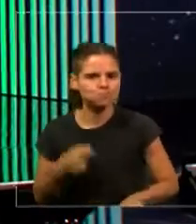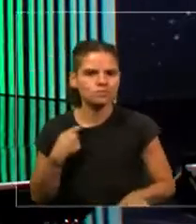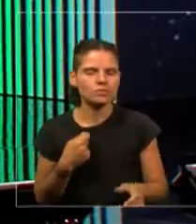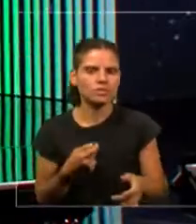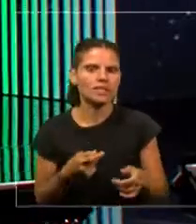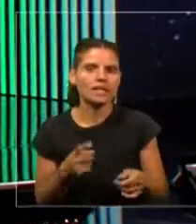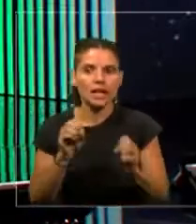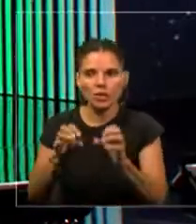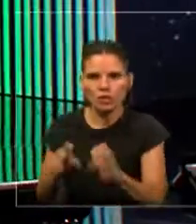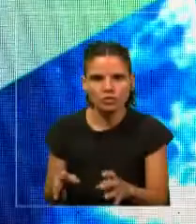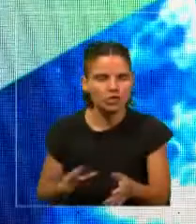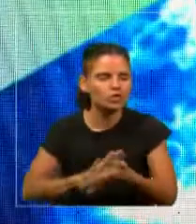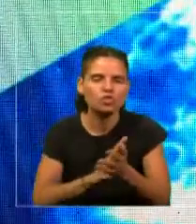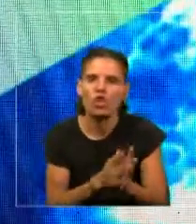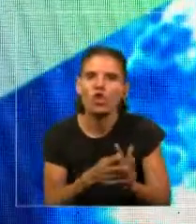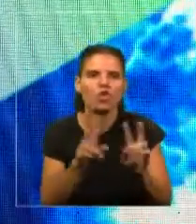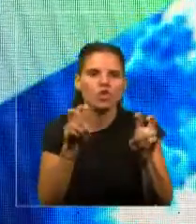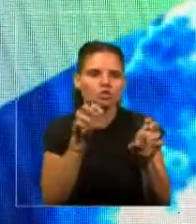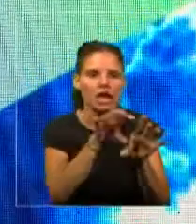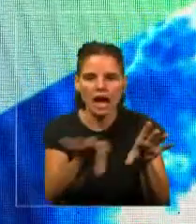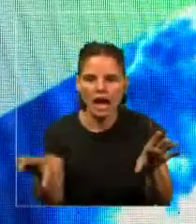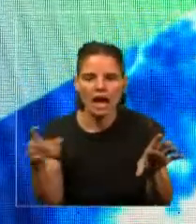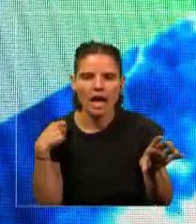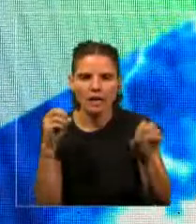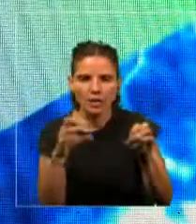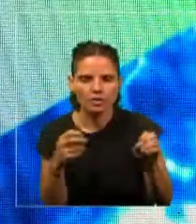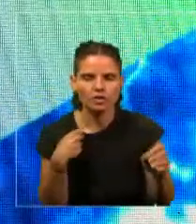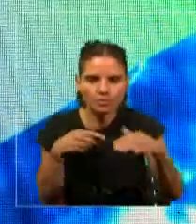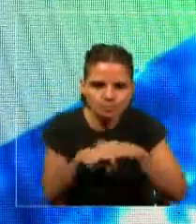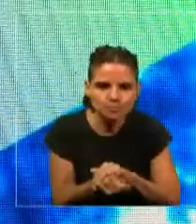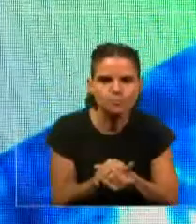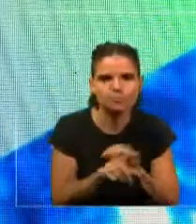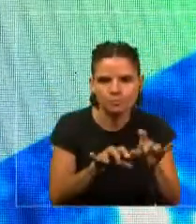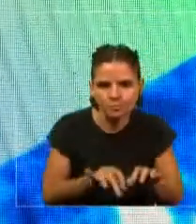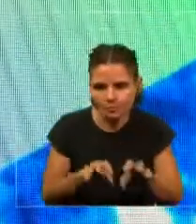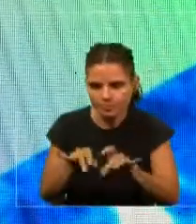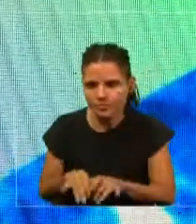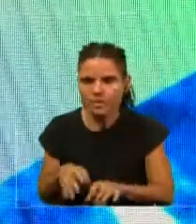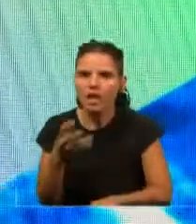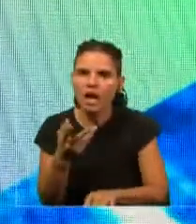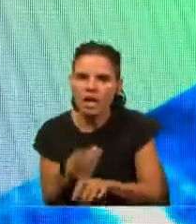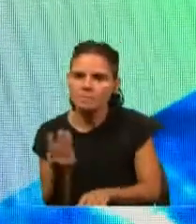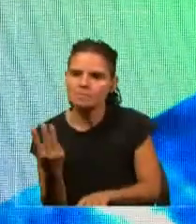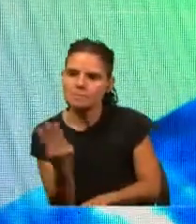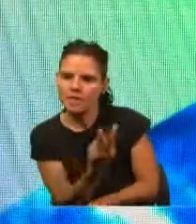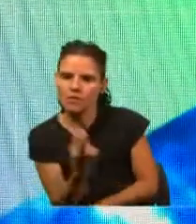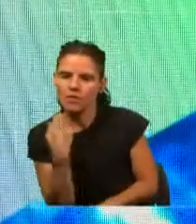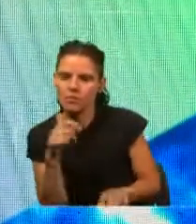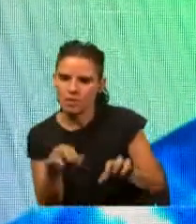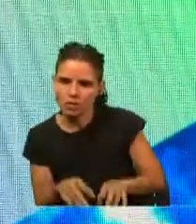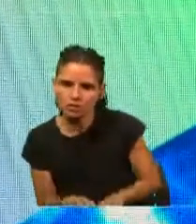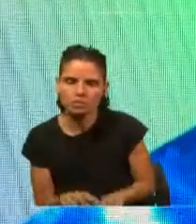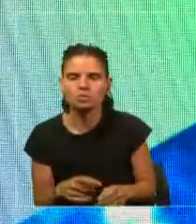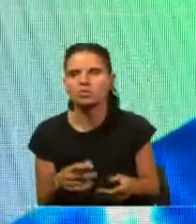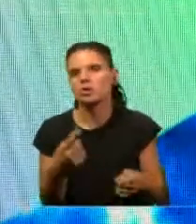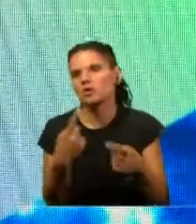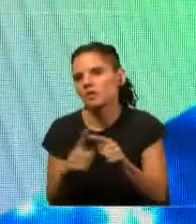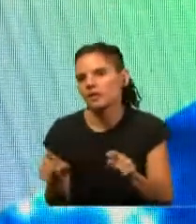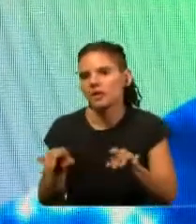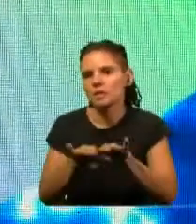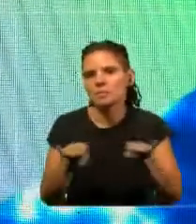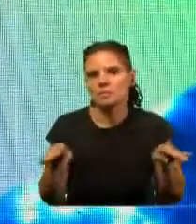educación, en todos los campos de la educación, y que ven plataformas de educación atención individualizada, y el pobre profesor,